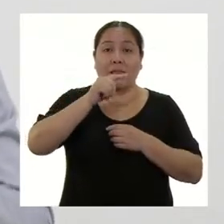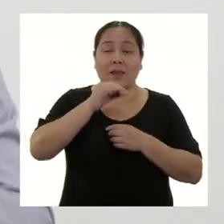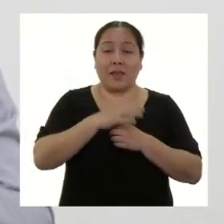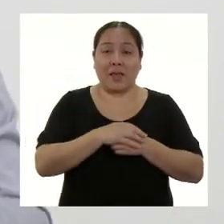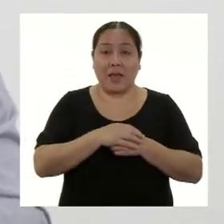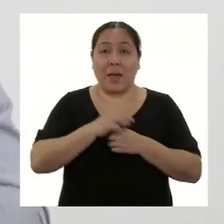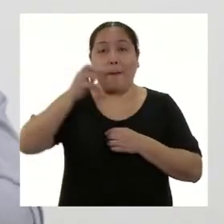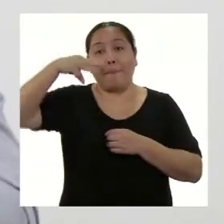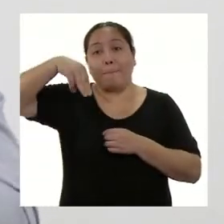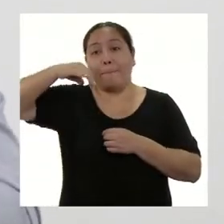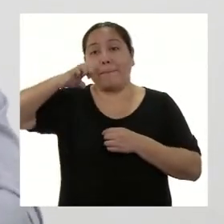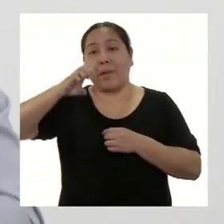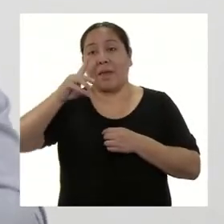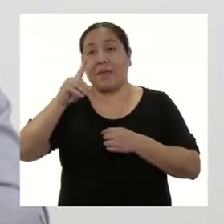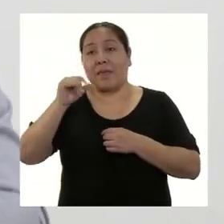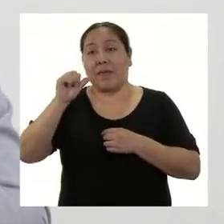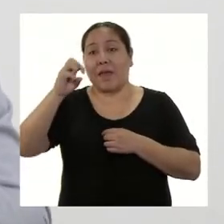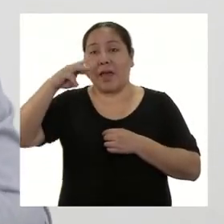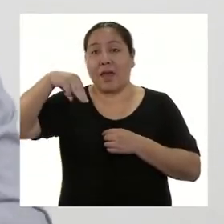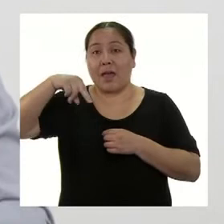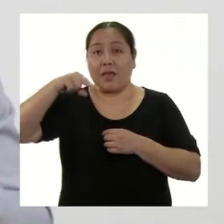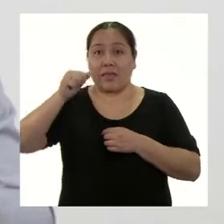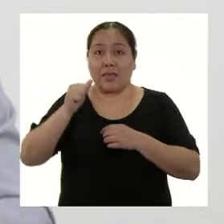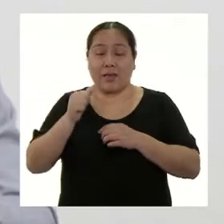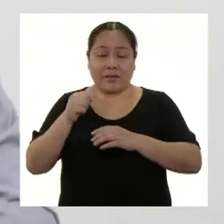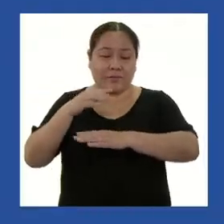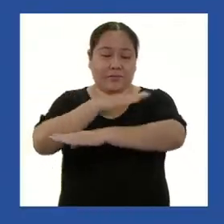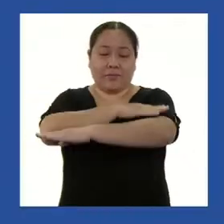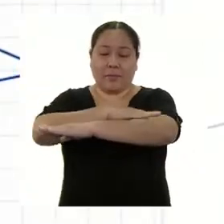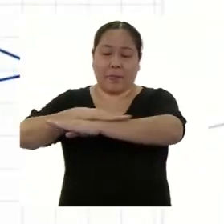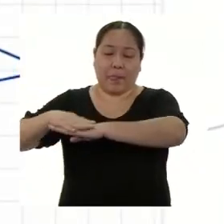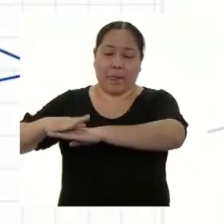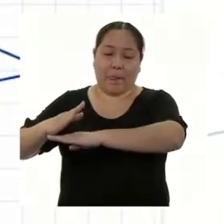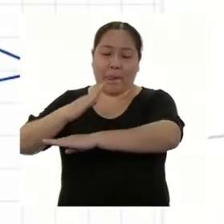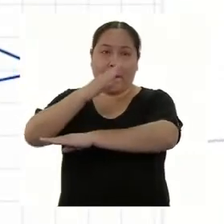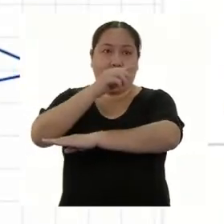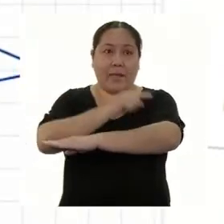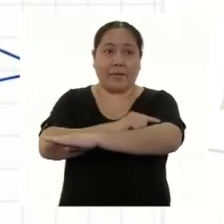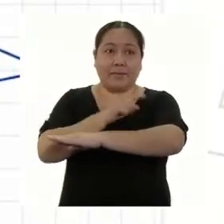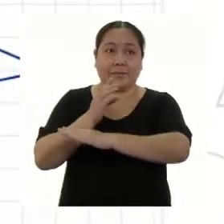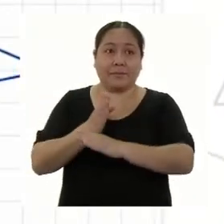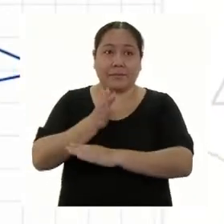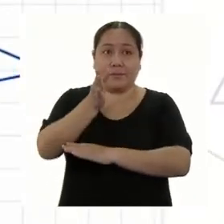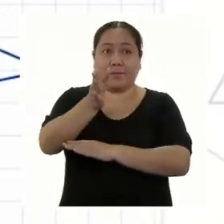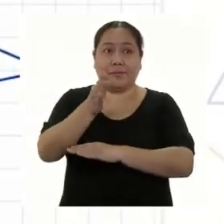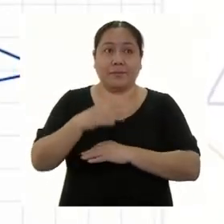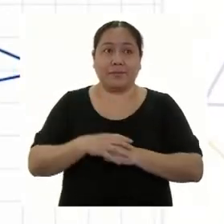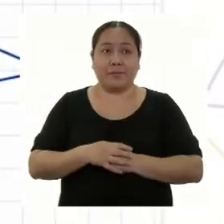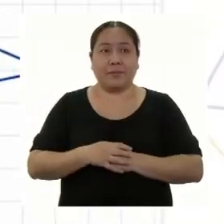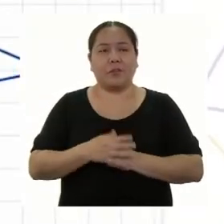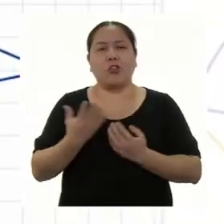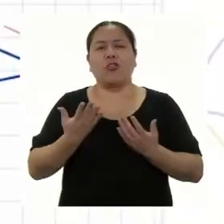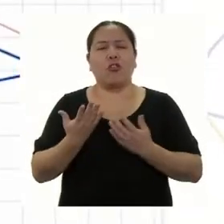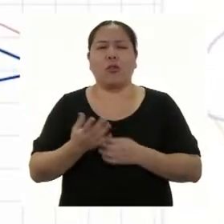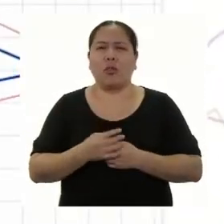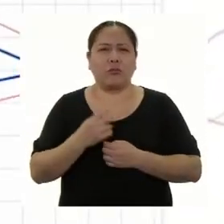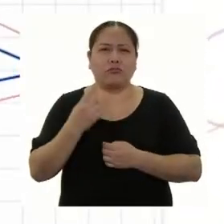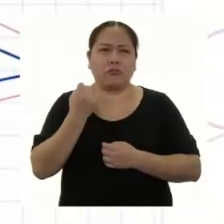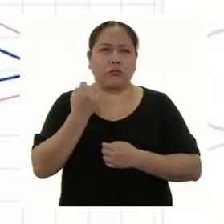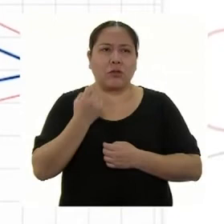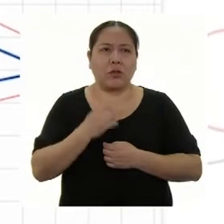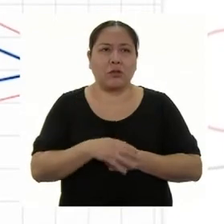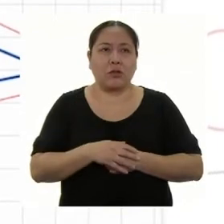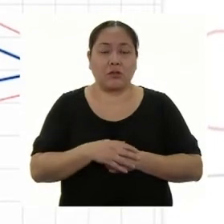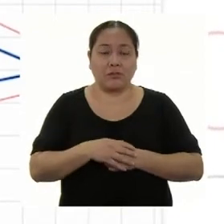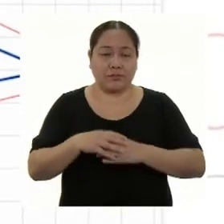por un vértice y el punto medio del lado opuesto de un triángulo. ¿El vértice opuesto? ¿Eso dónde está? Tenemos